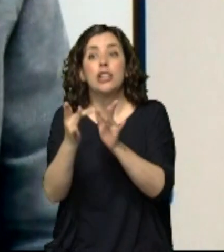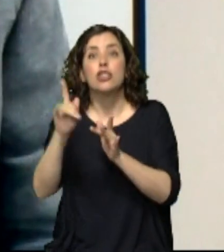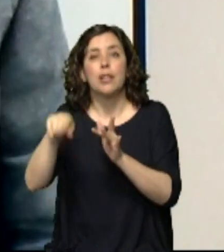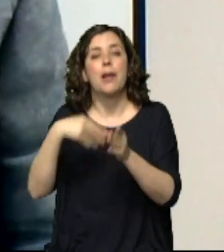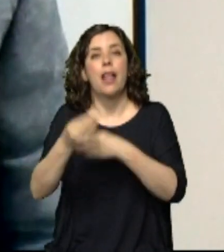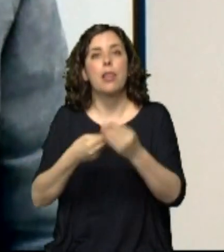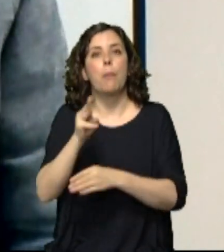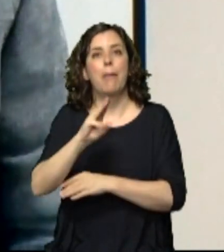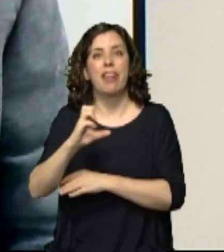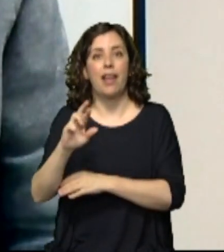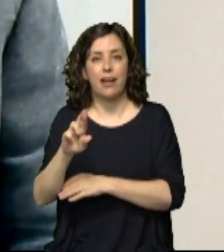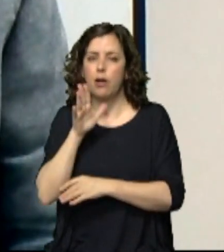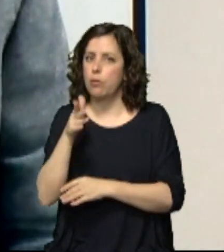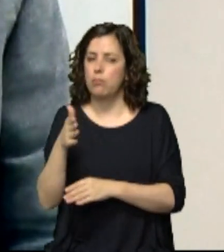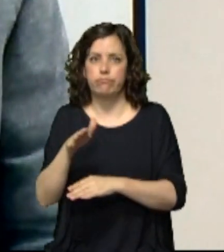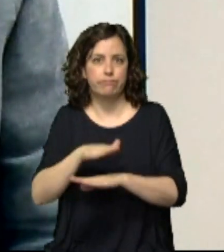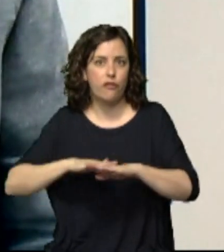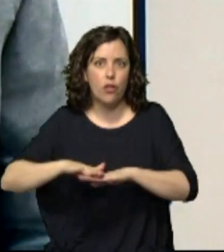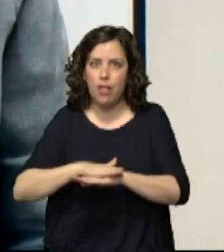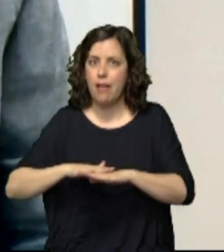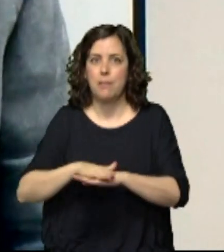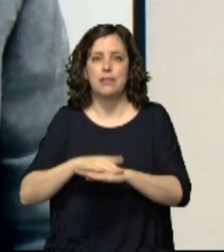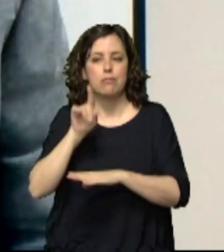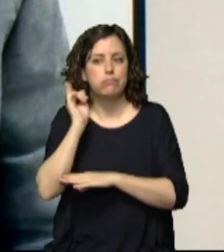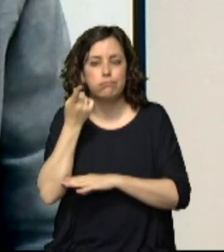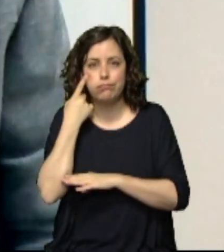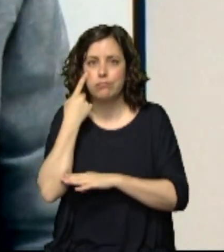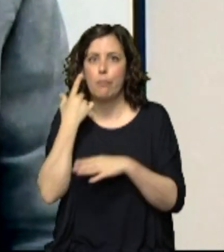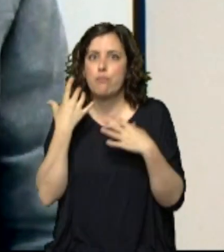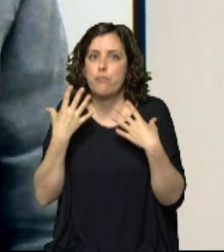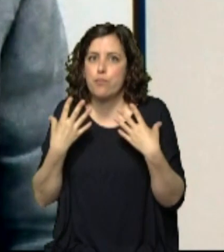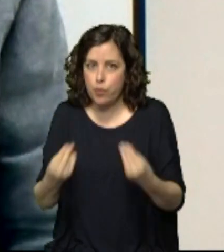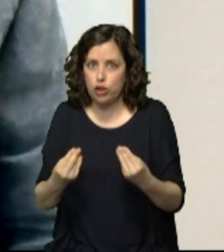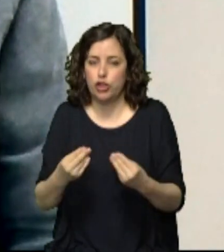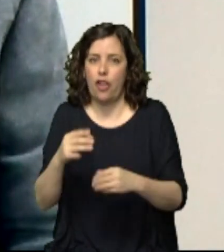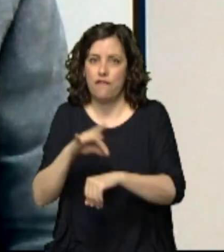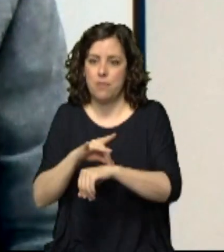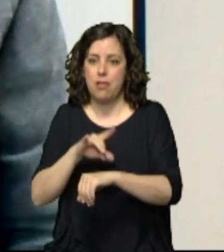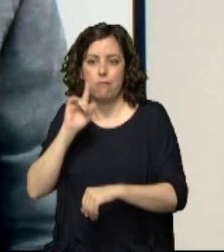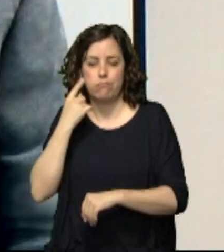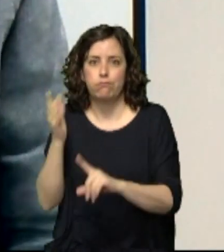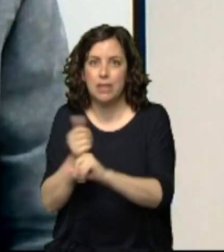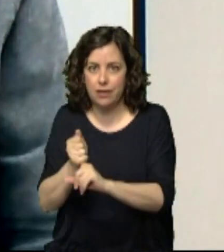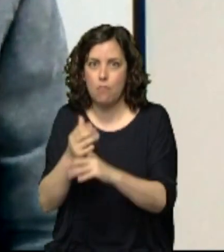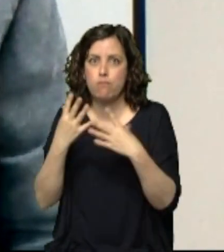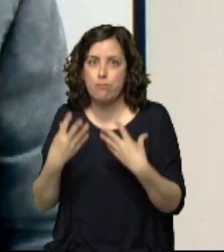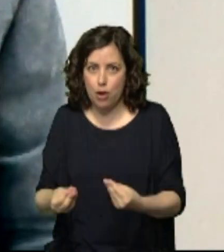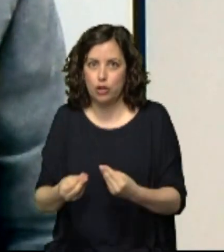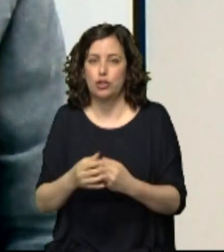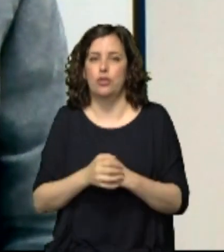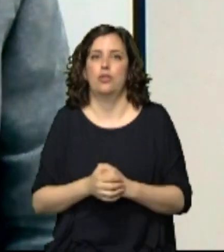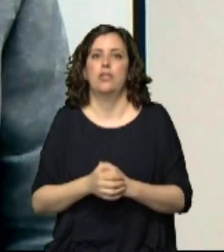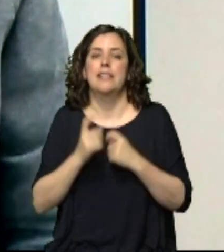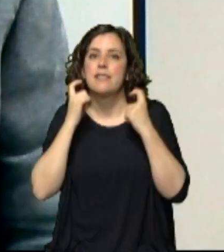PCR porque es fundamental el diagnosticar precozmente la enfermedad, el diagnosticar el mayor número